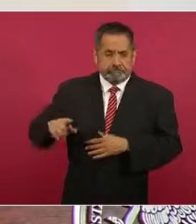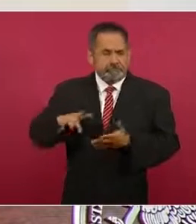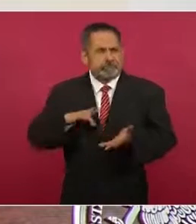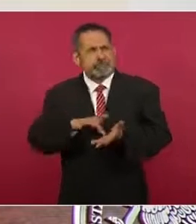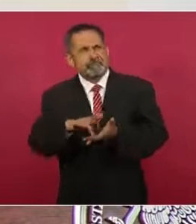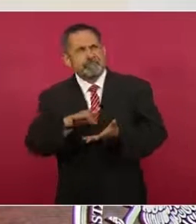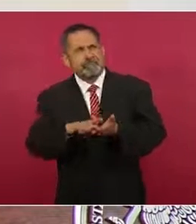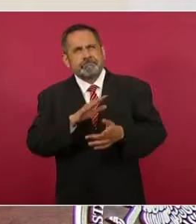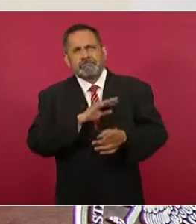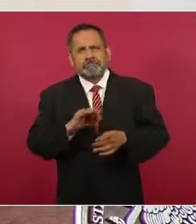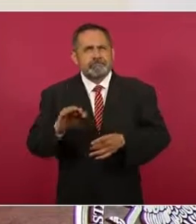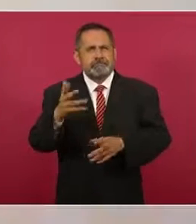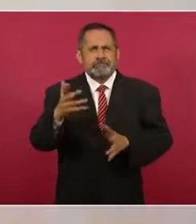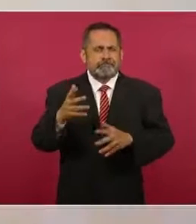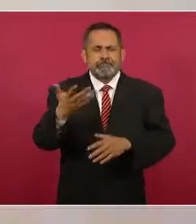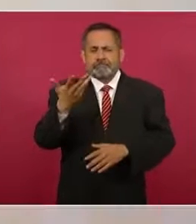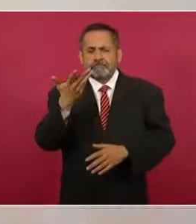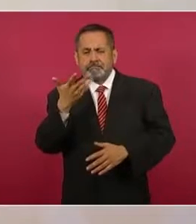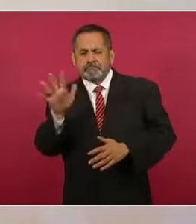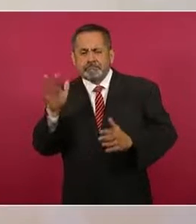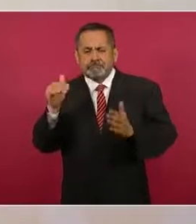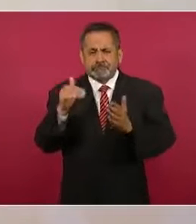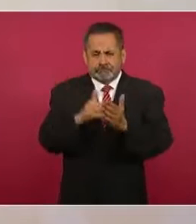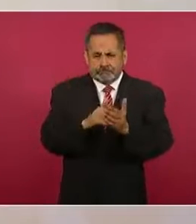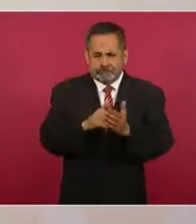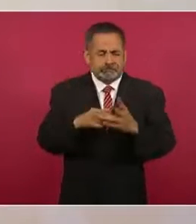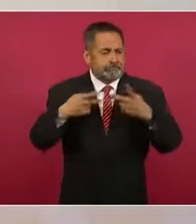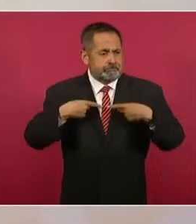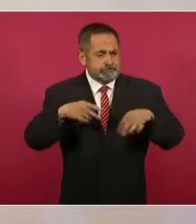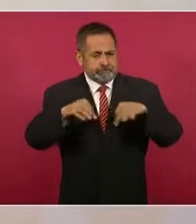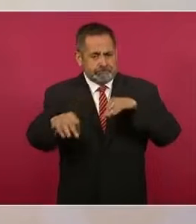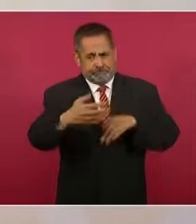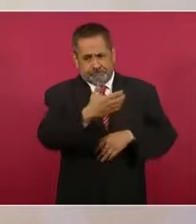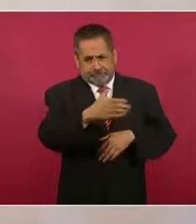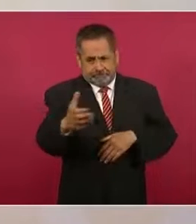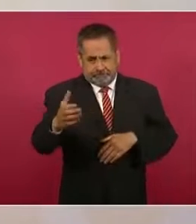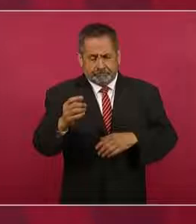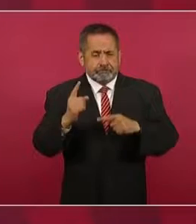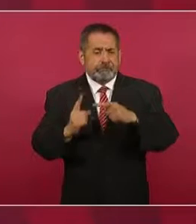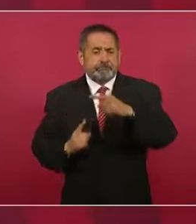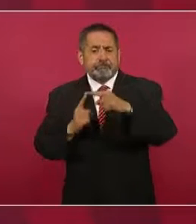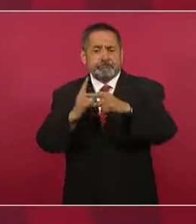10 mil productores y 10 mil jóvenes.